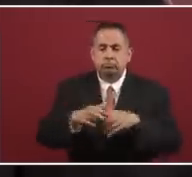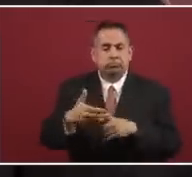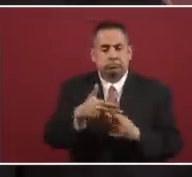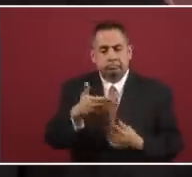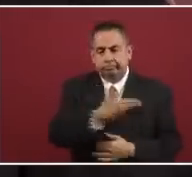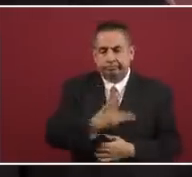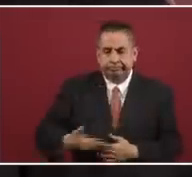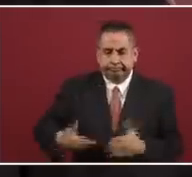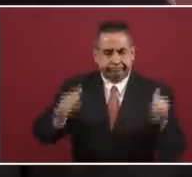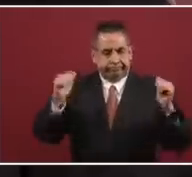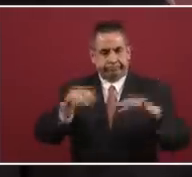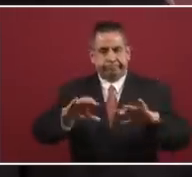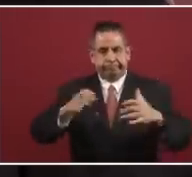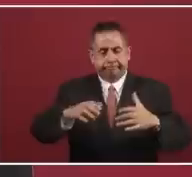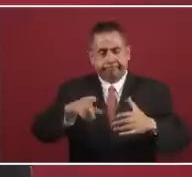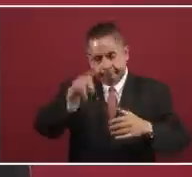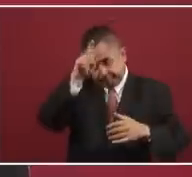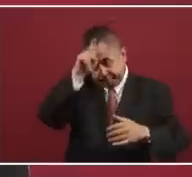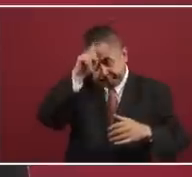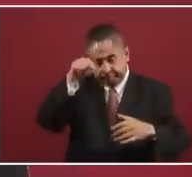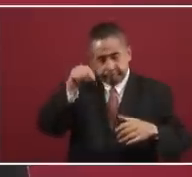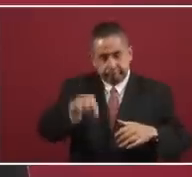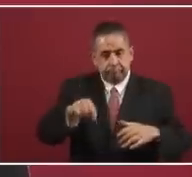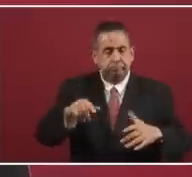presidentes de